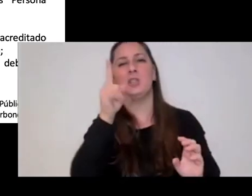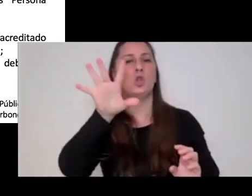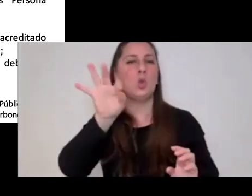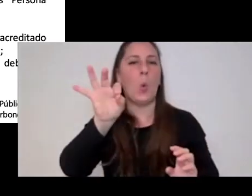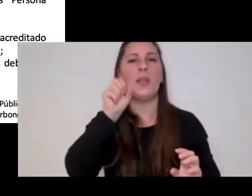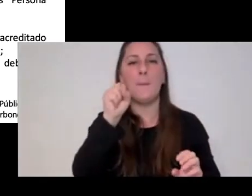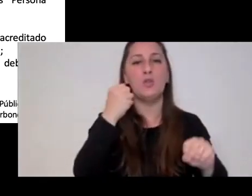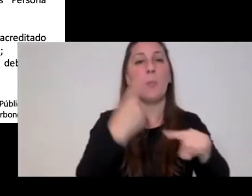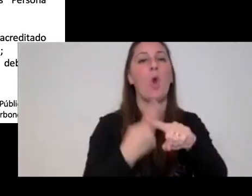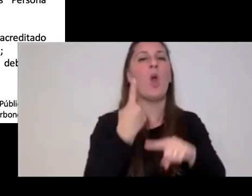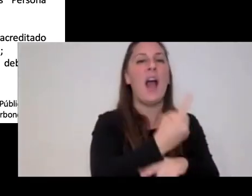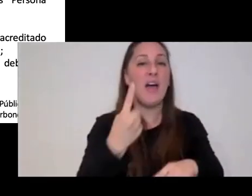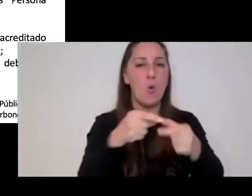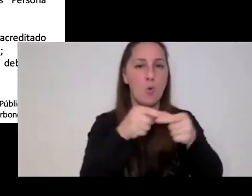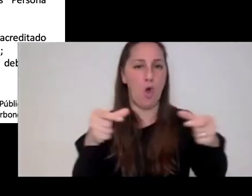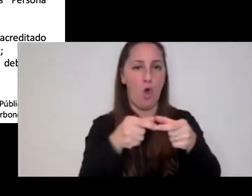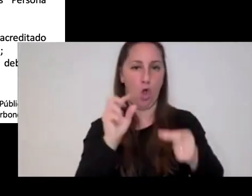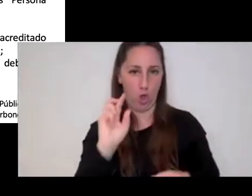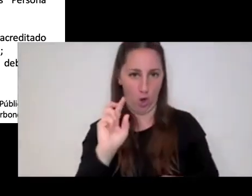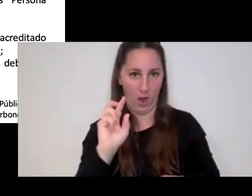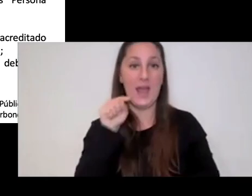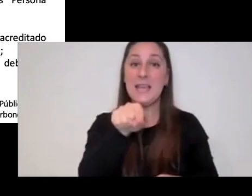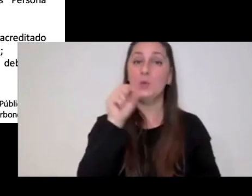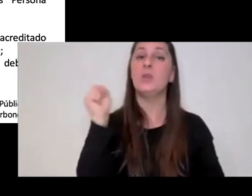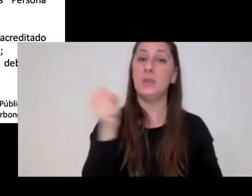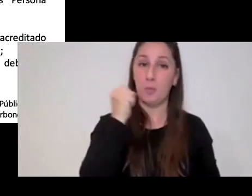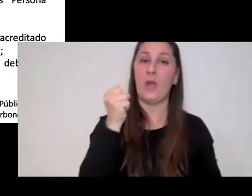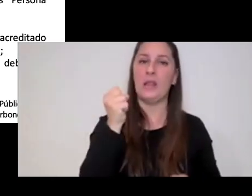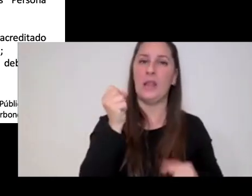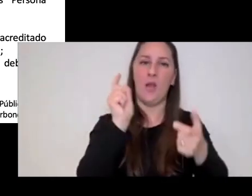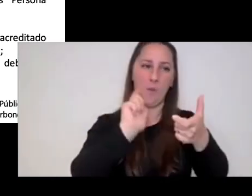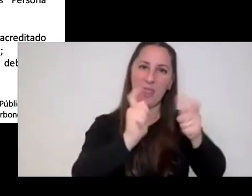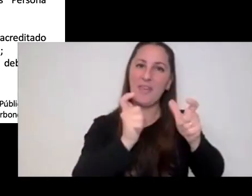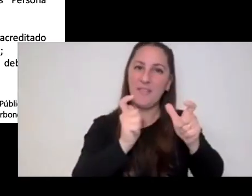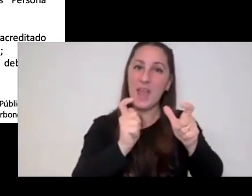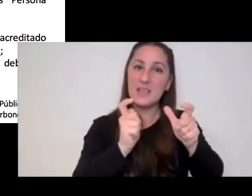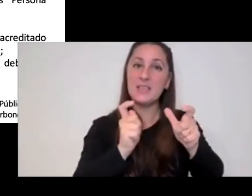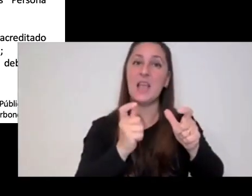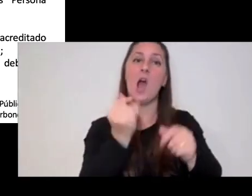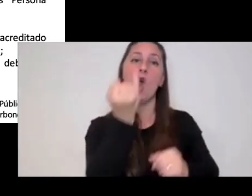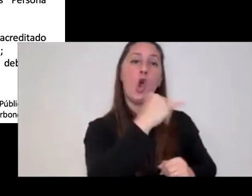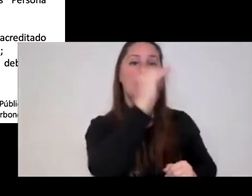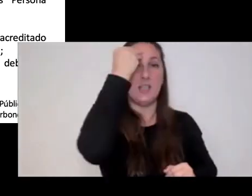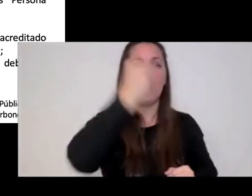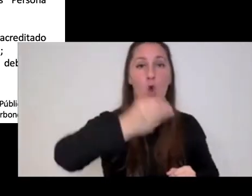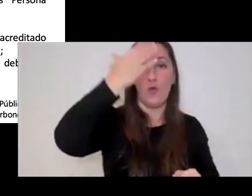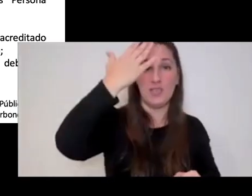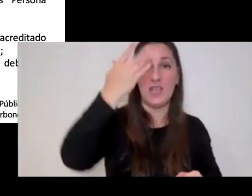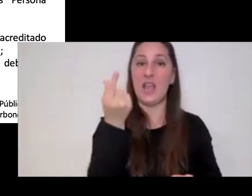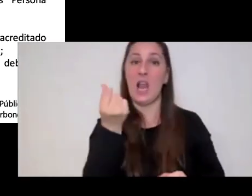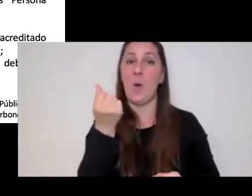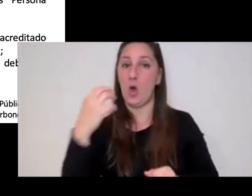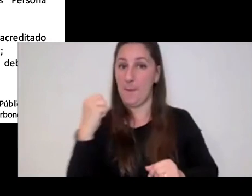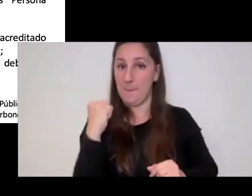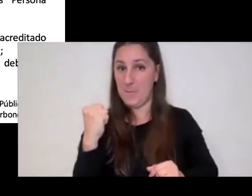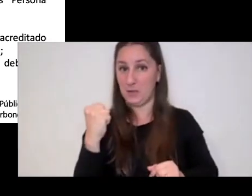¿sí? Esto es algo importante porque esa diferencia entre la cotización oficial y el valor en pesos que yo puedo obtener luego de